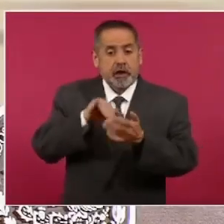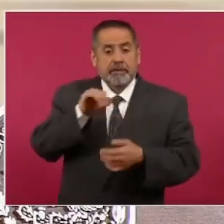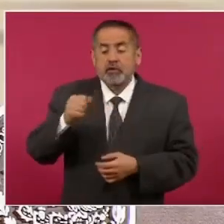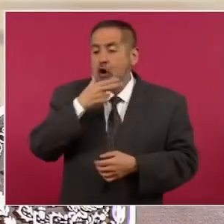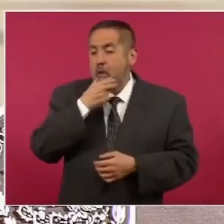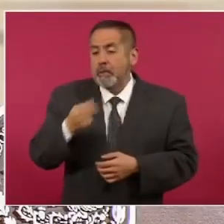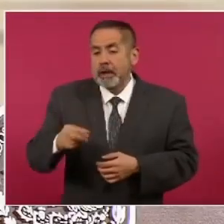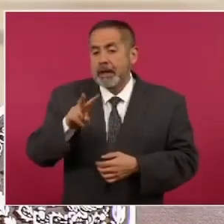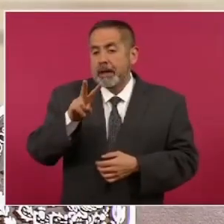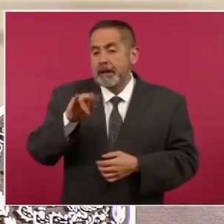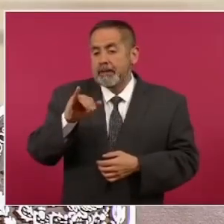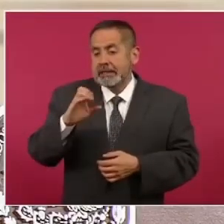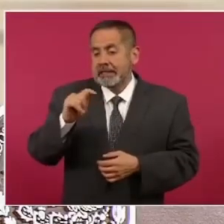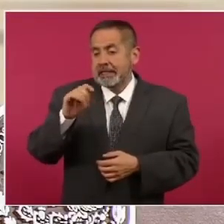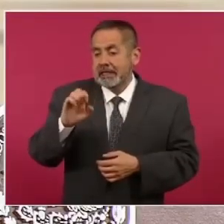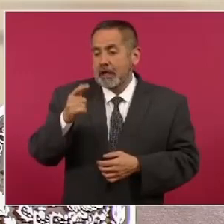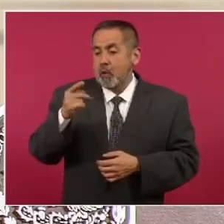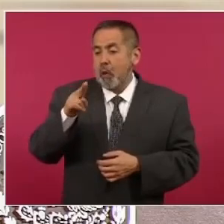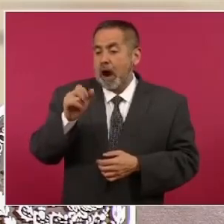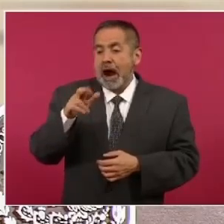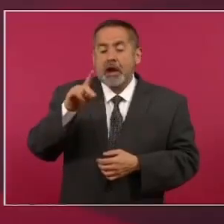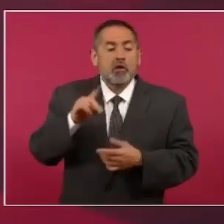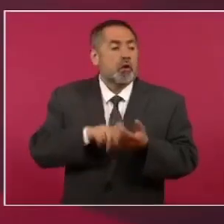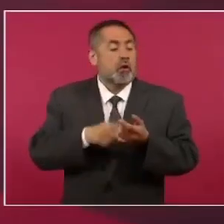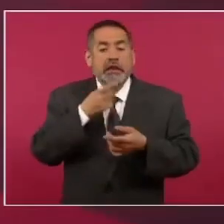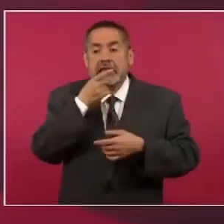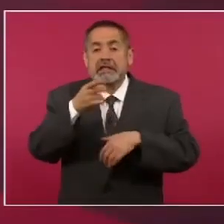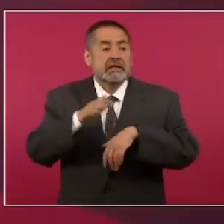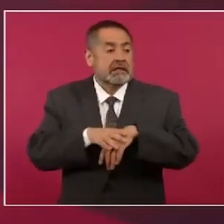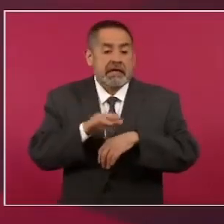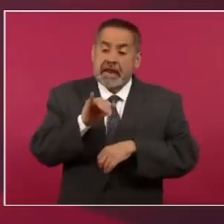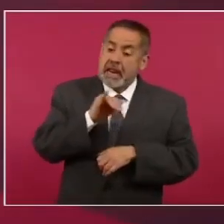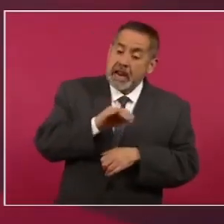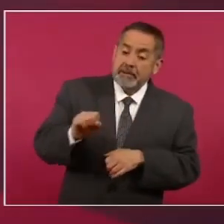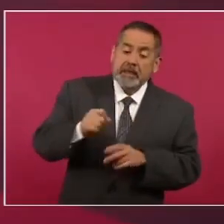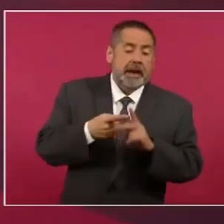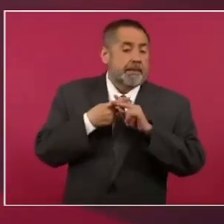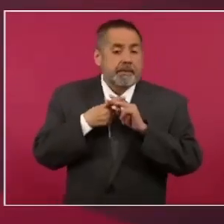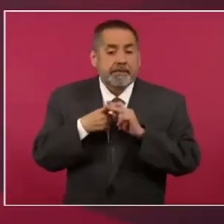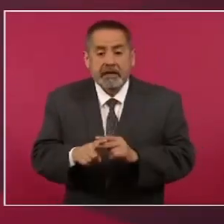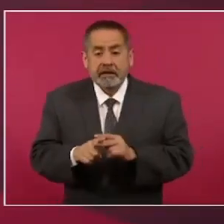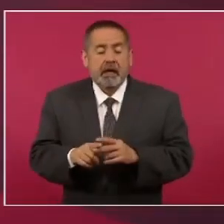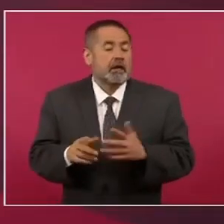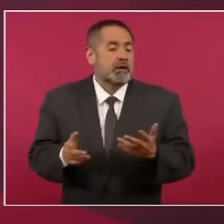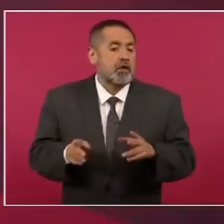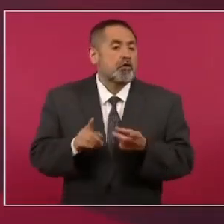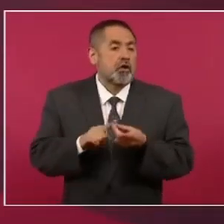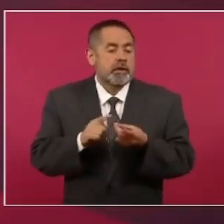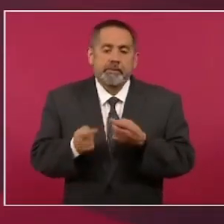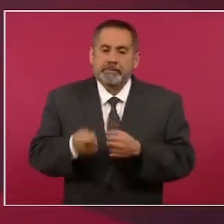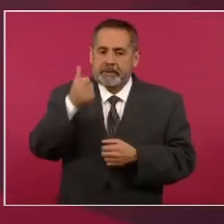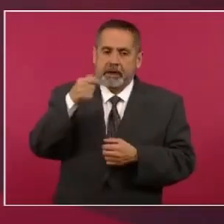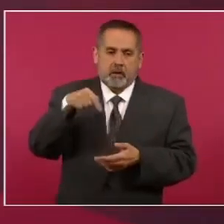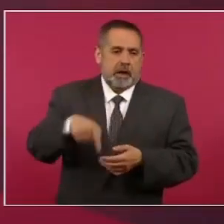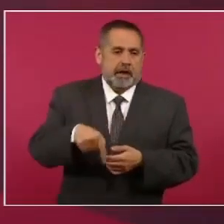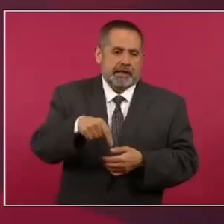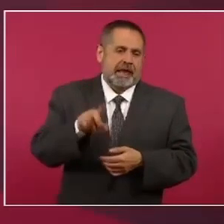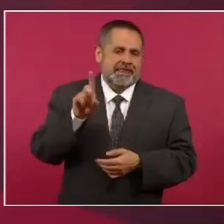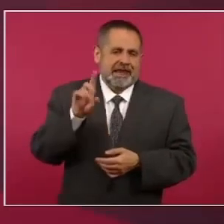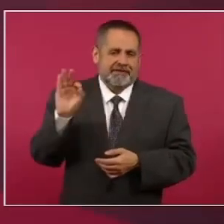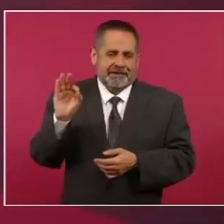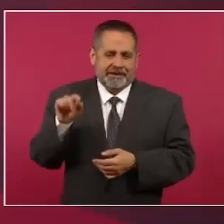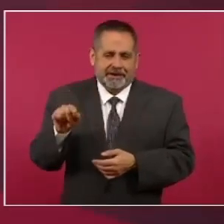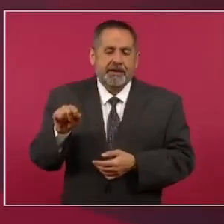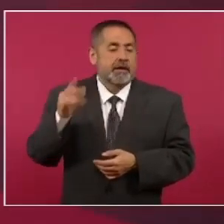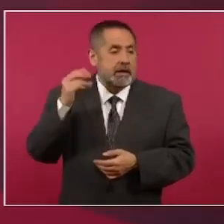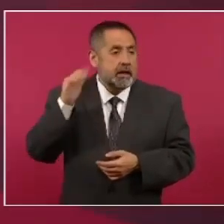Guajardo, anunciaba que el IMSS iniciaría su funcionamiento en el entonces Distrito Federal el 1 de enero